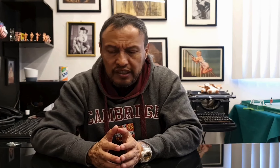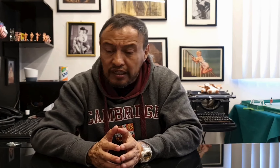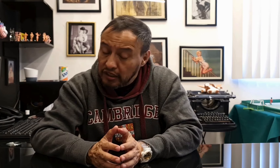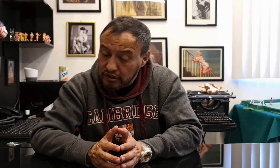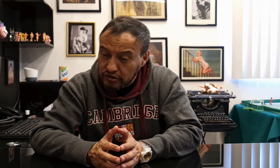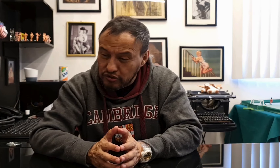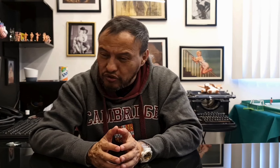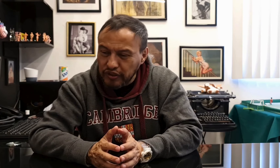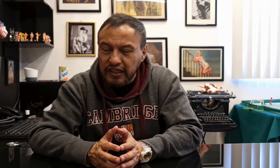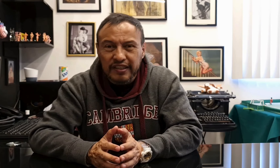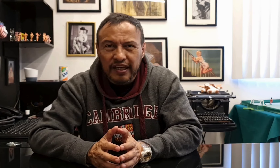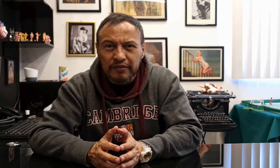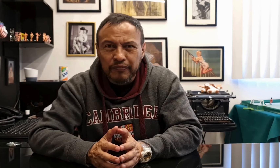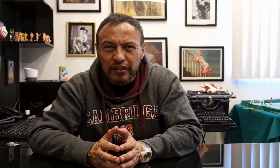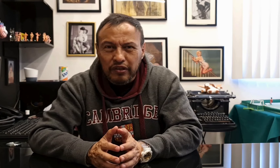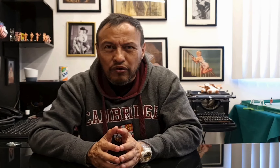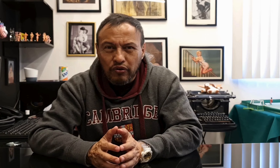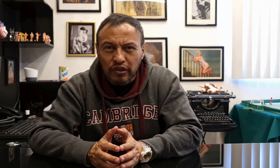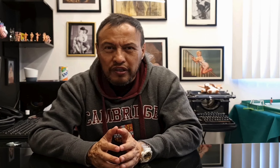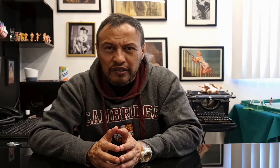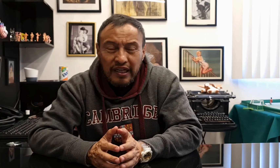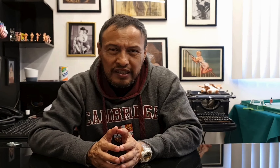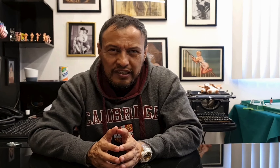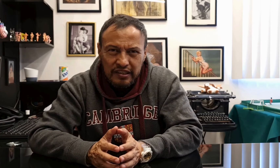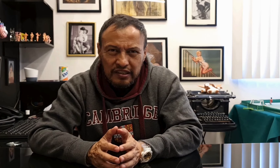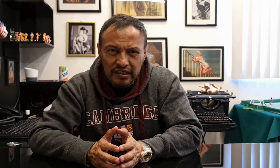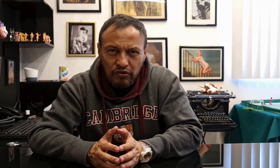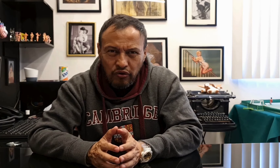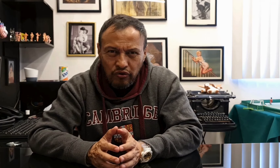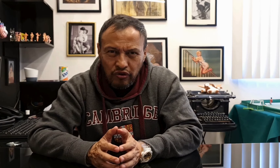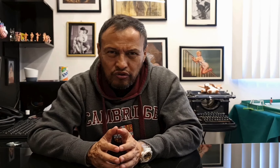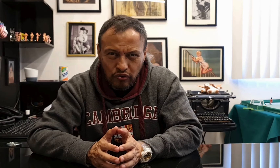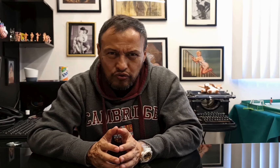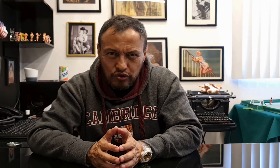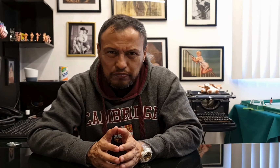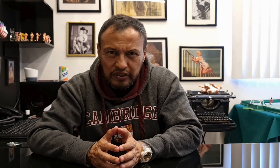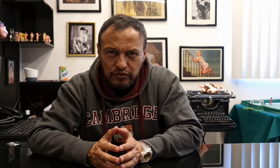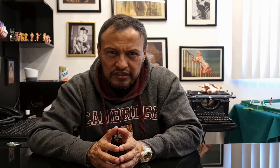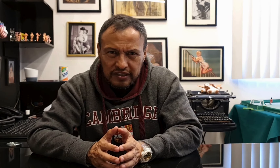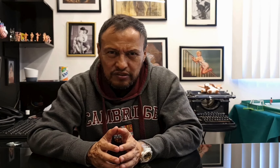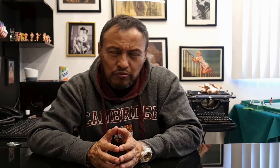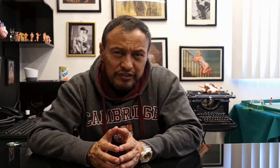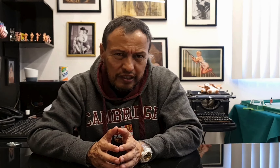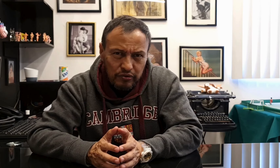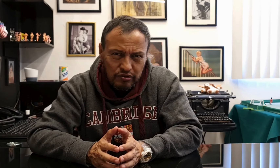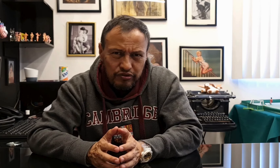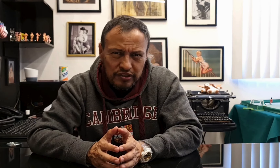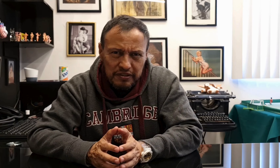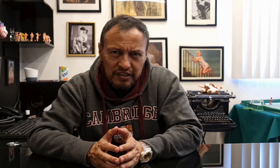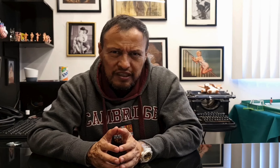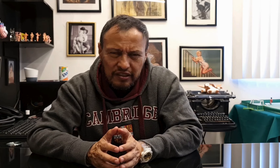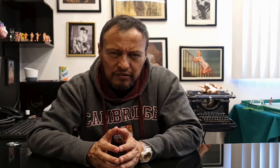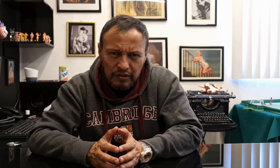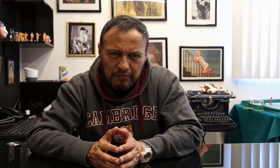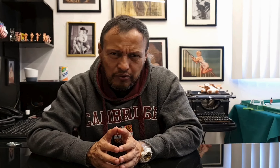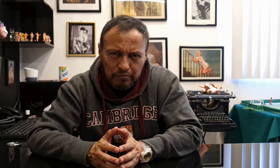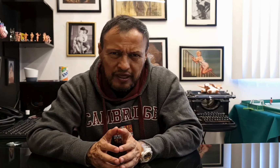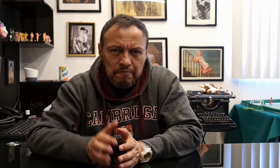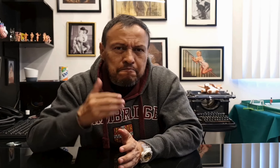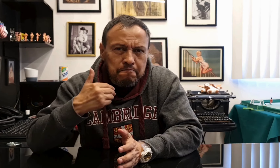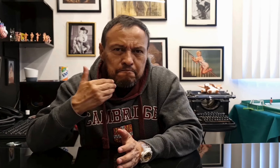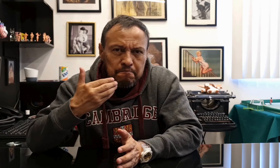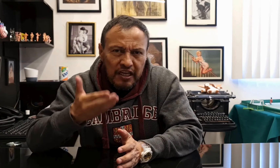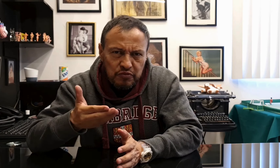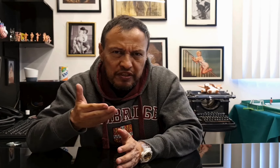expresamos nuestra solidaridad con Natalie y con todos los periodistas. ¿Cómo hacerlo entonces, más allá de la